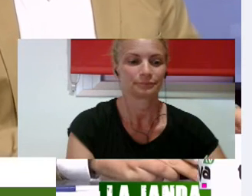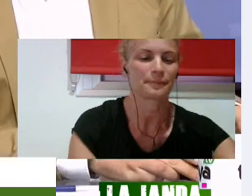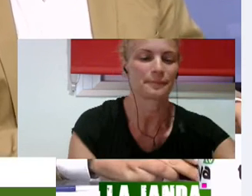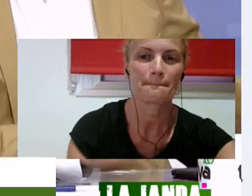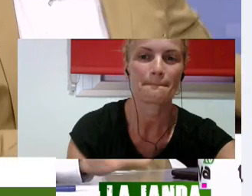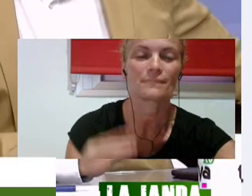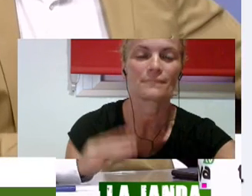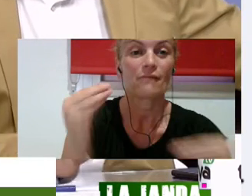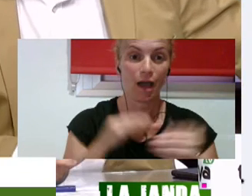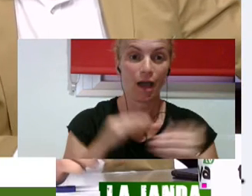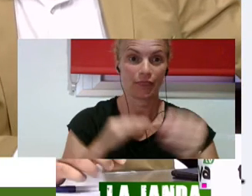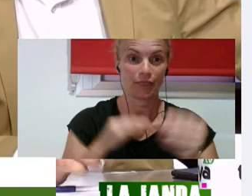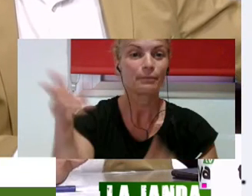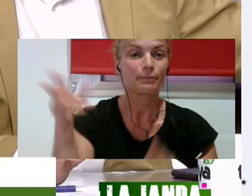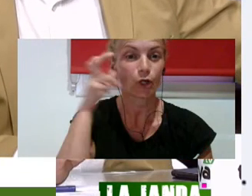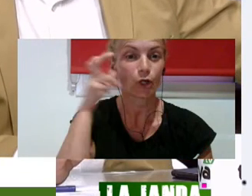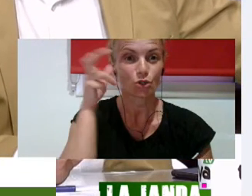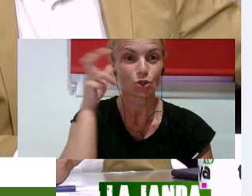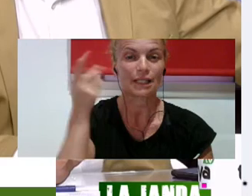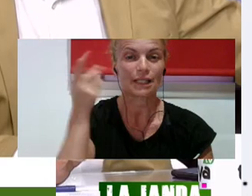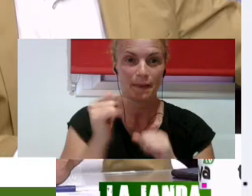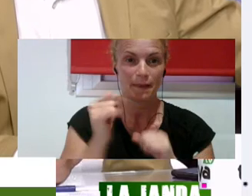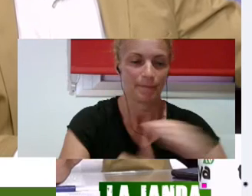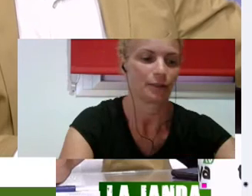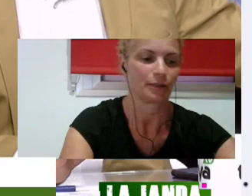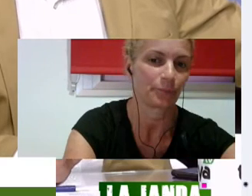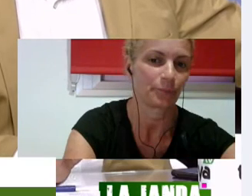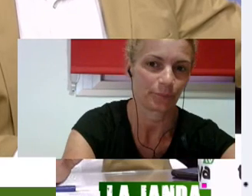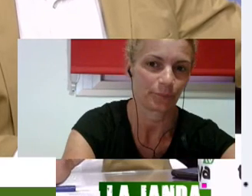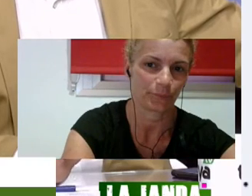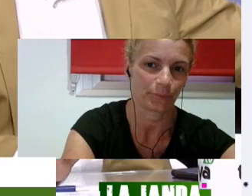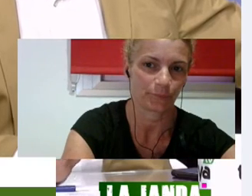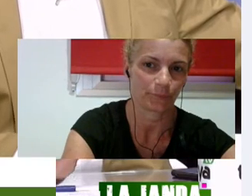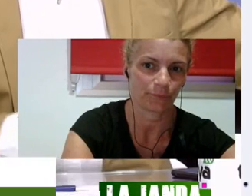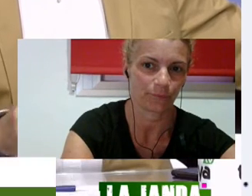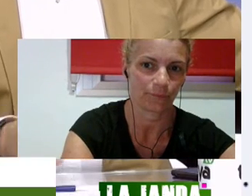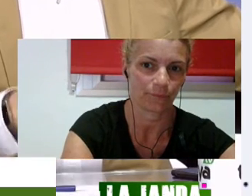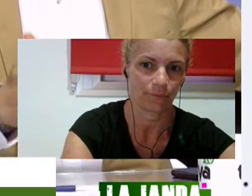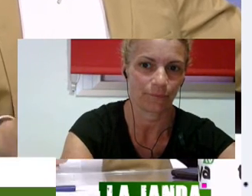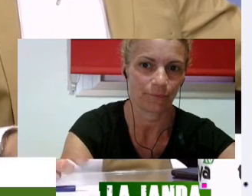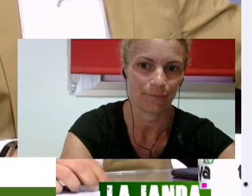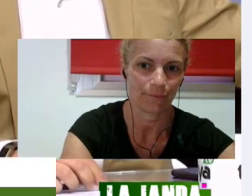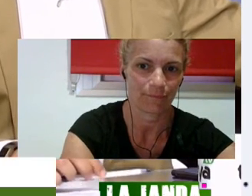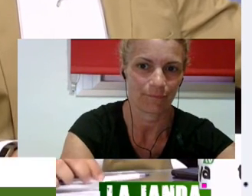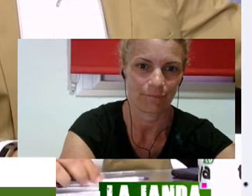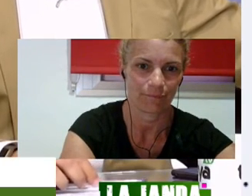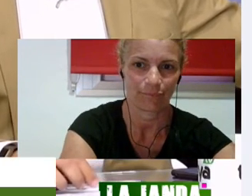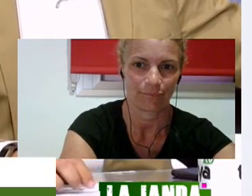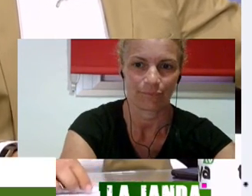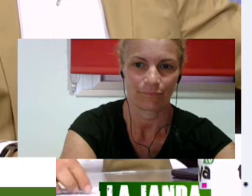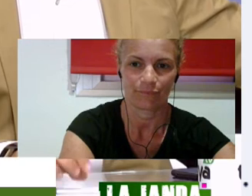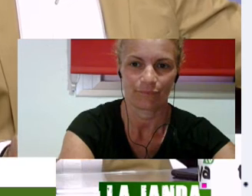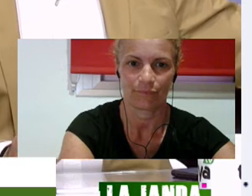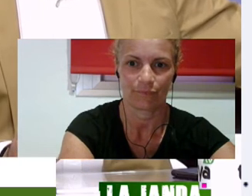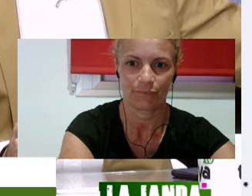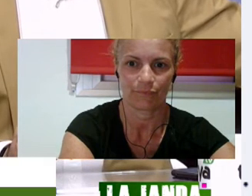vamos a hacer que nos escuche también María del Mar, si es posible, para que pueda ir haciendo esa